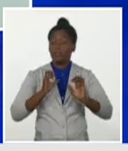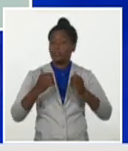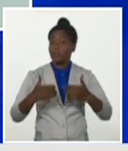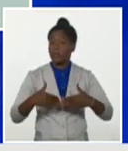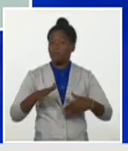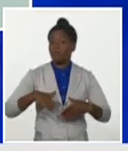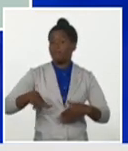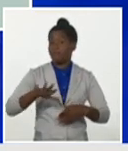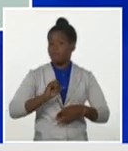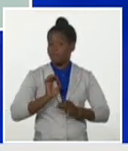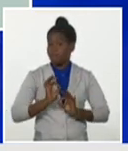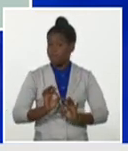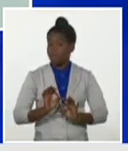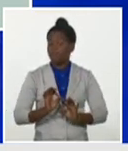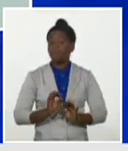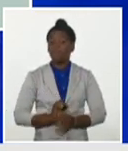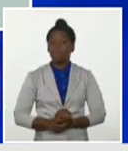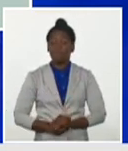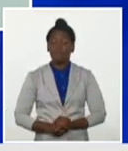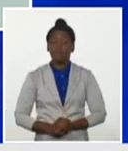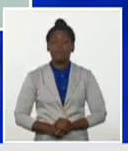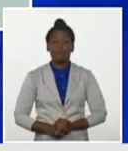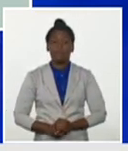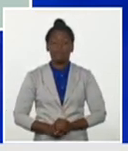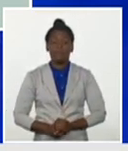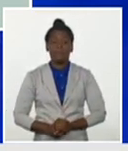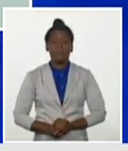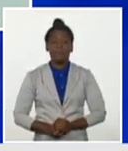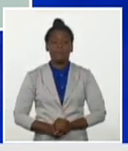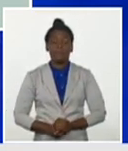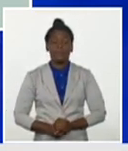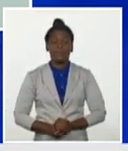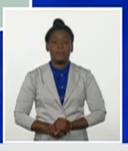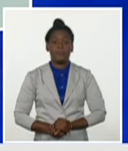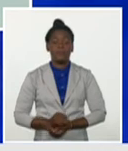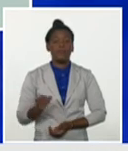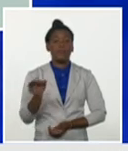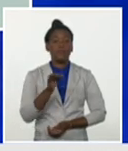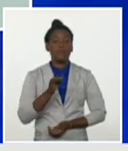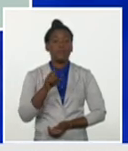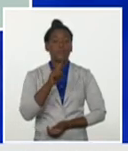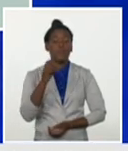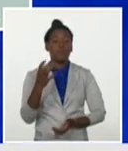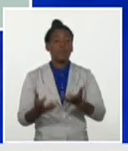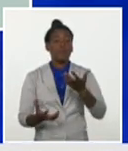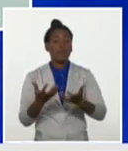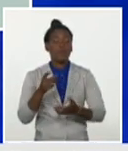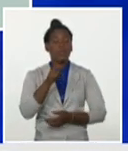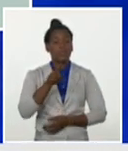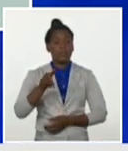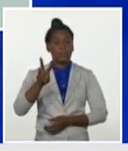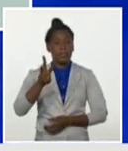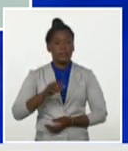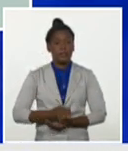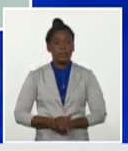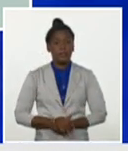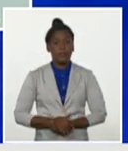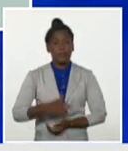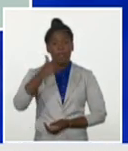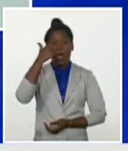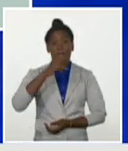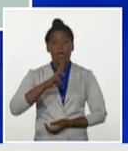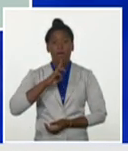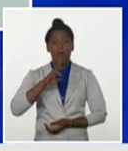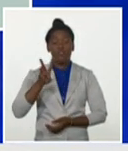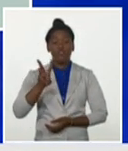se ha perdido, pero de todas formas es riesgoso. Municipio Cienfuegos con 13, Aguada de Pasajeros con 2